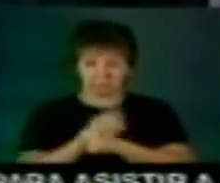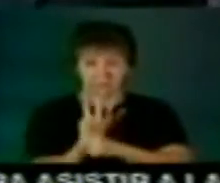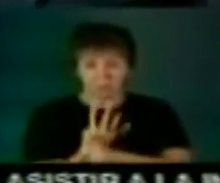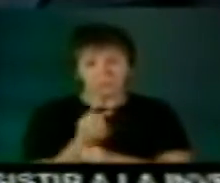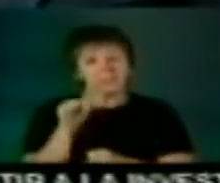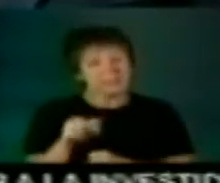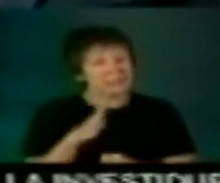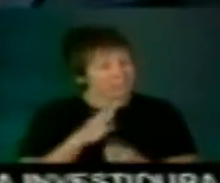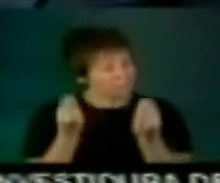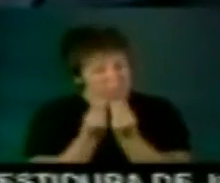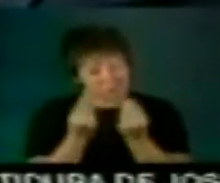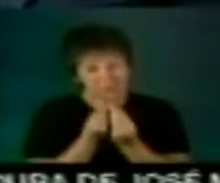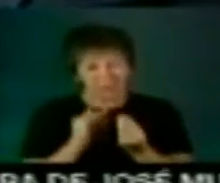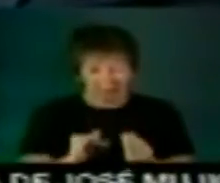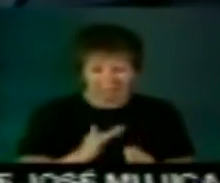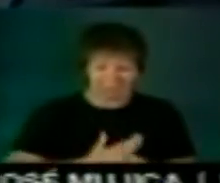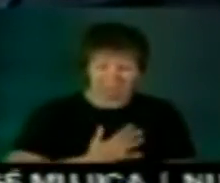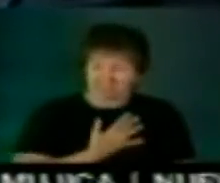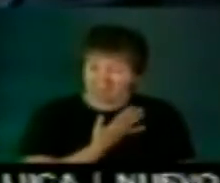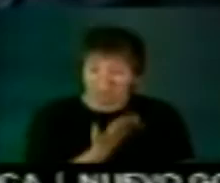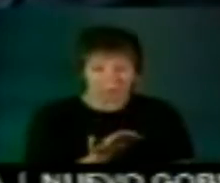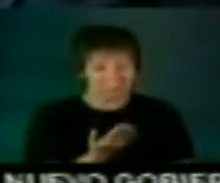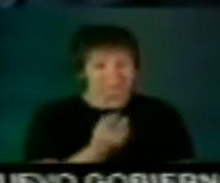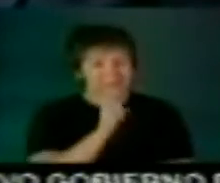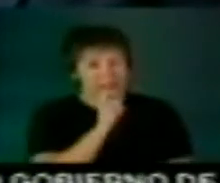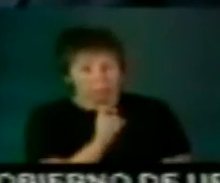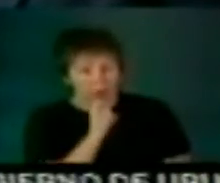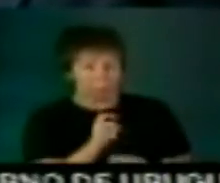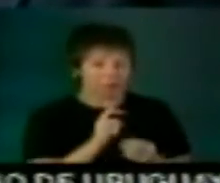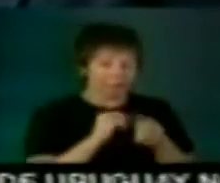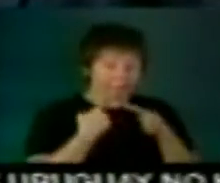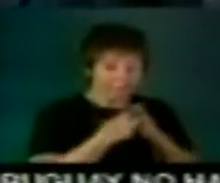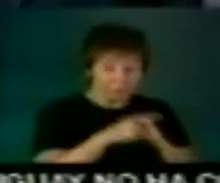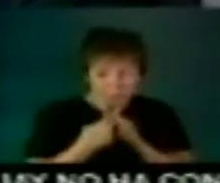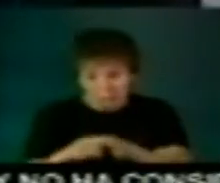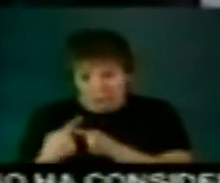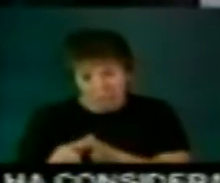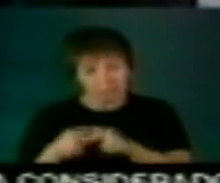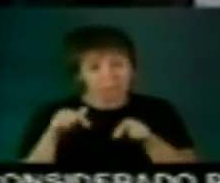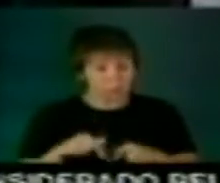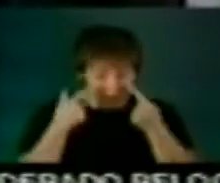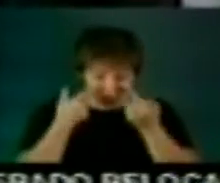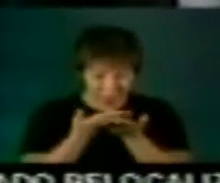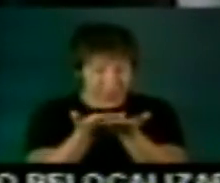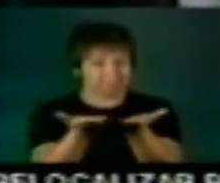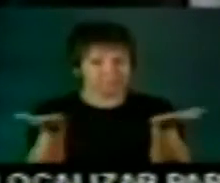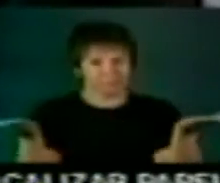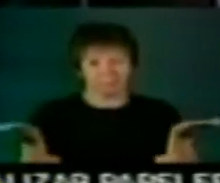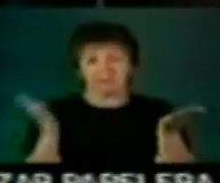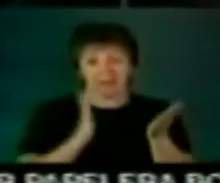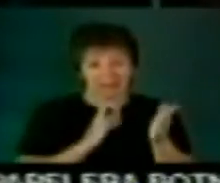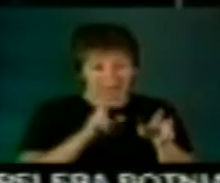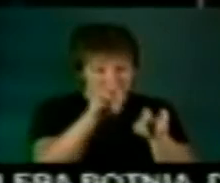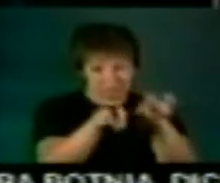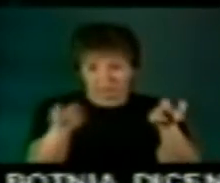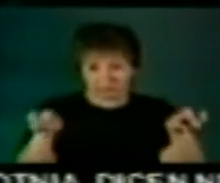¡Cuánto amor y cuánto enojo suscita! Hoy estamos en público, no es el momento de hablar de los temas